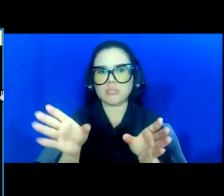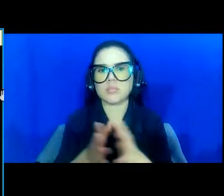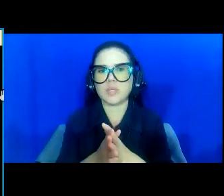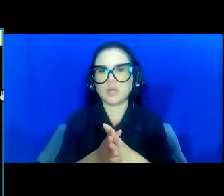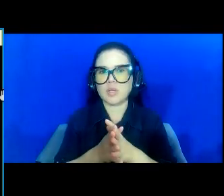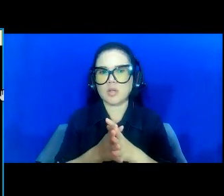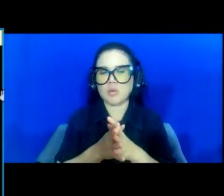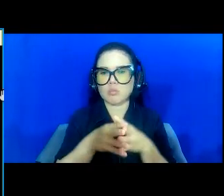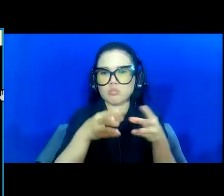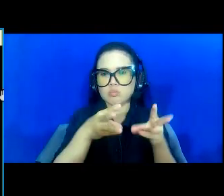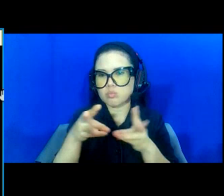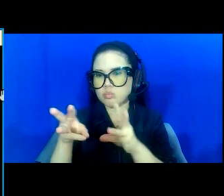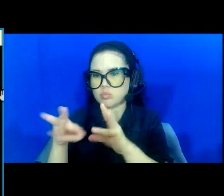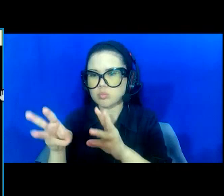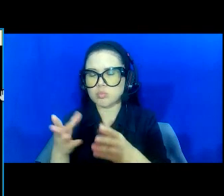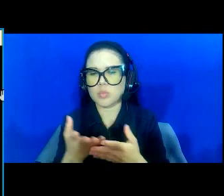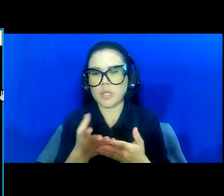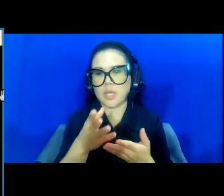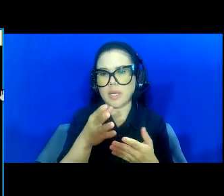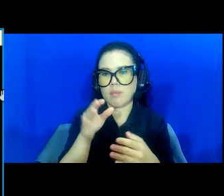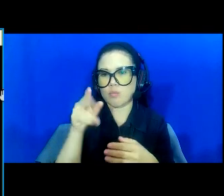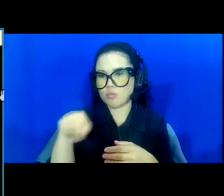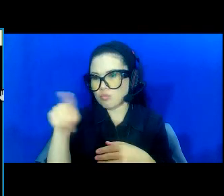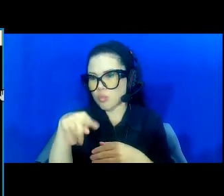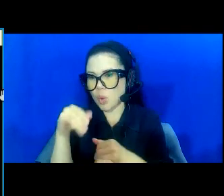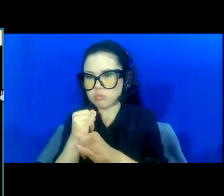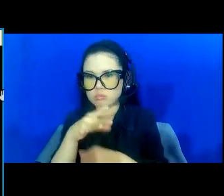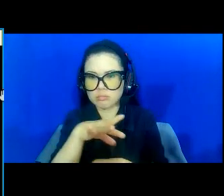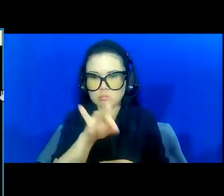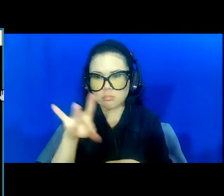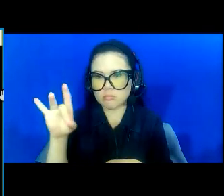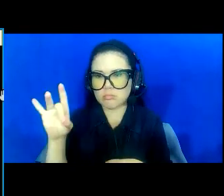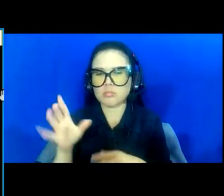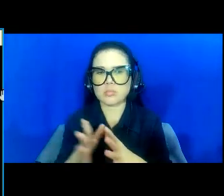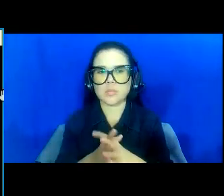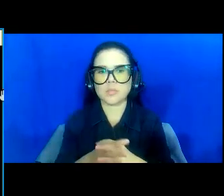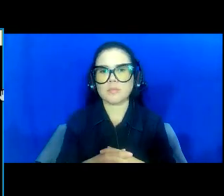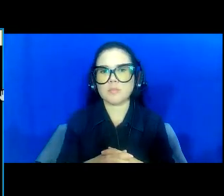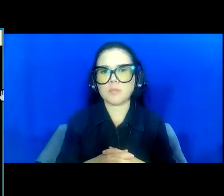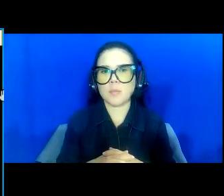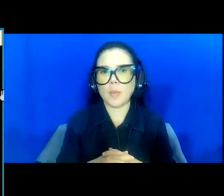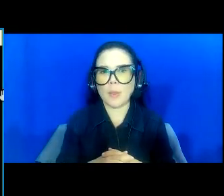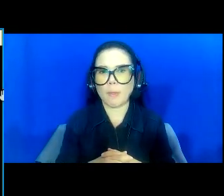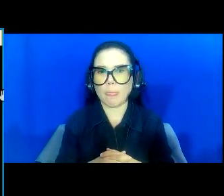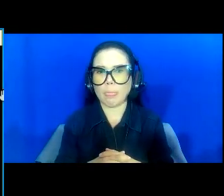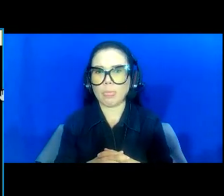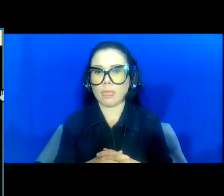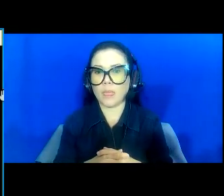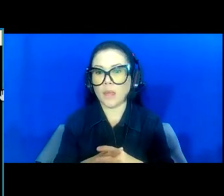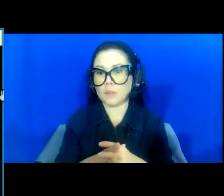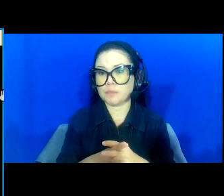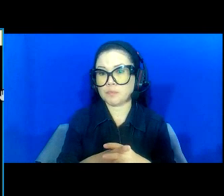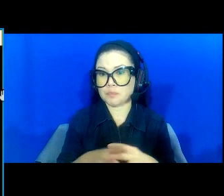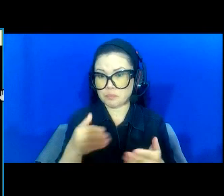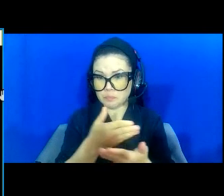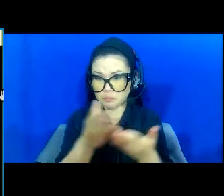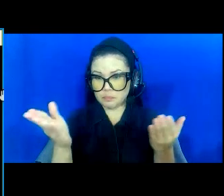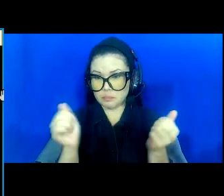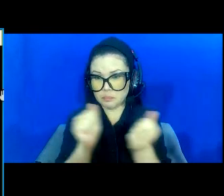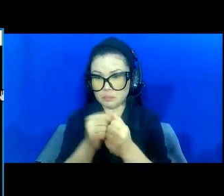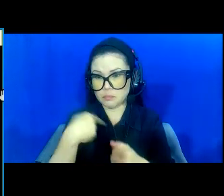fueron seleccionadas por estas entidades. Un poco dando para atrás otra vez a beneficio de las personas que están con nosotros por primera vez.